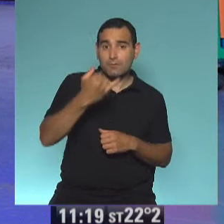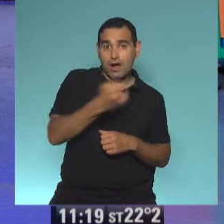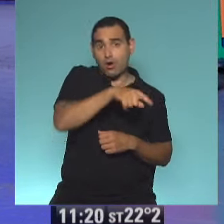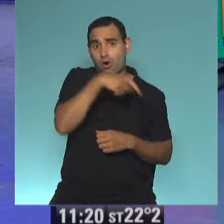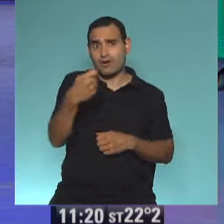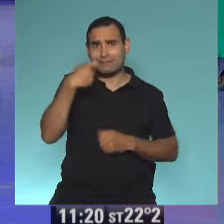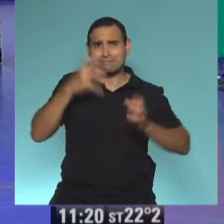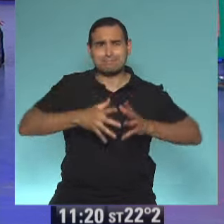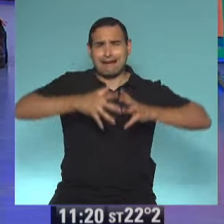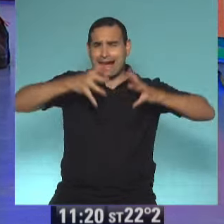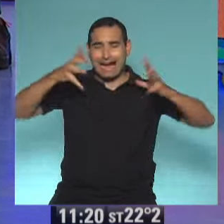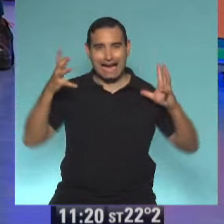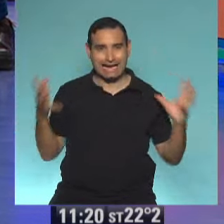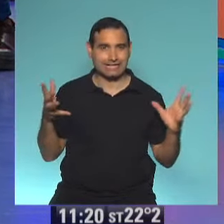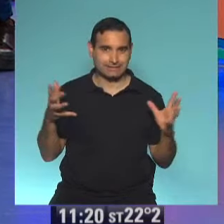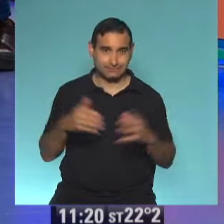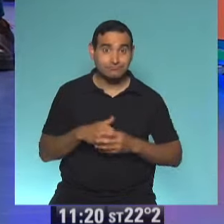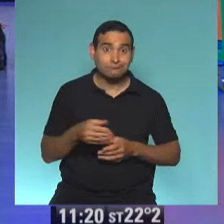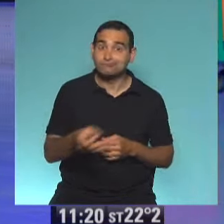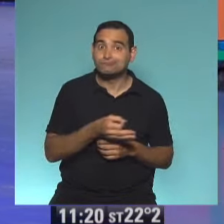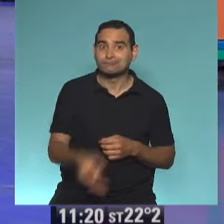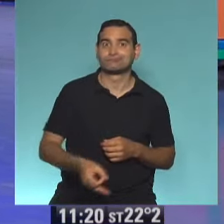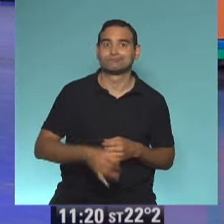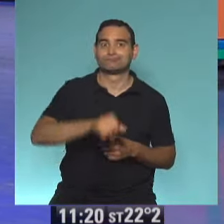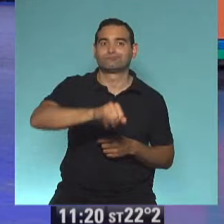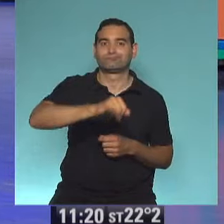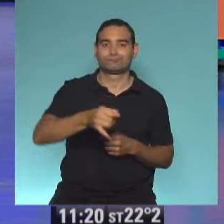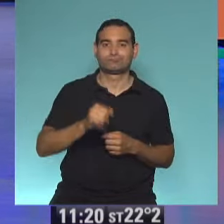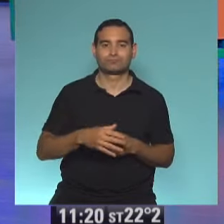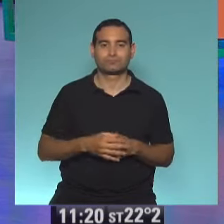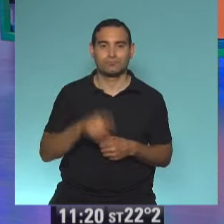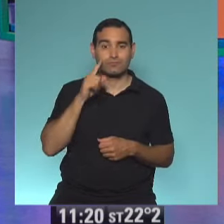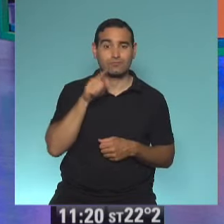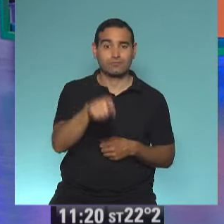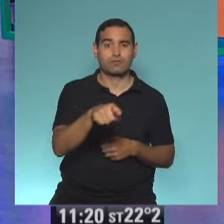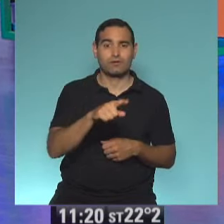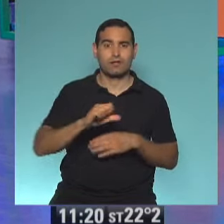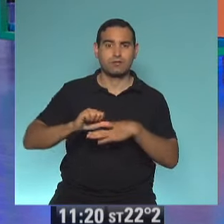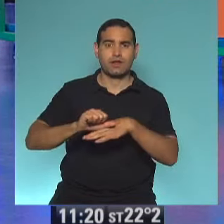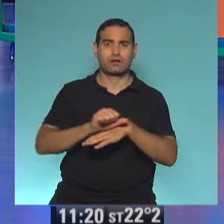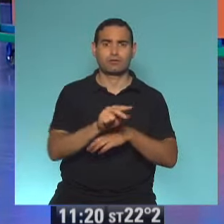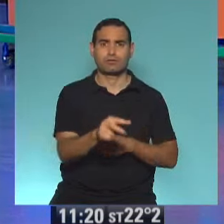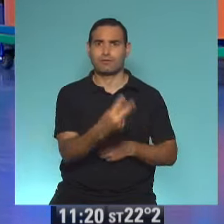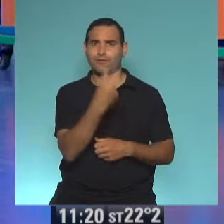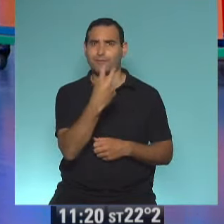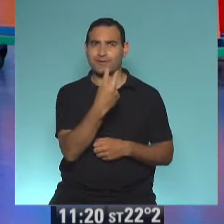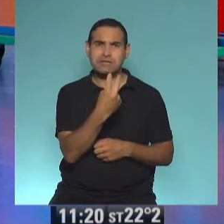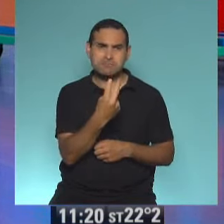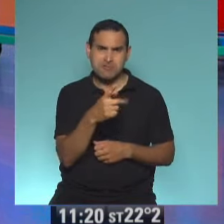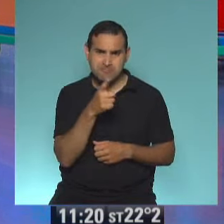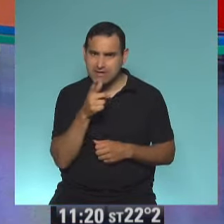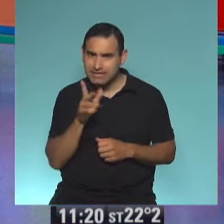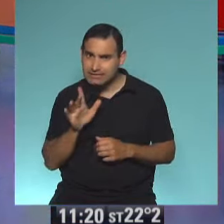que son gigantescos, ¿o no, señor Julia? Sí, claro. Ahí nos está mirando. ¿Quién nos mira? Nos mira un caracol. Pareciera,